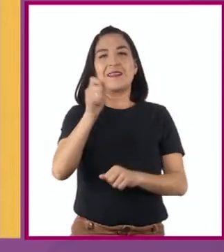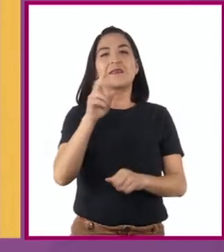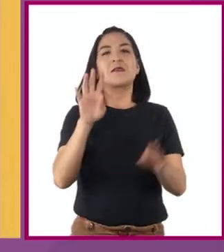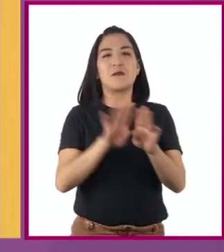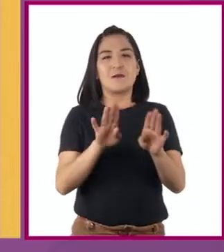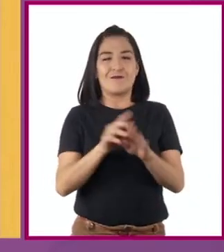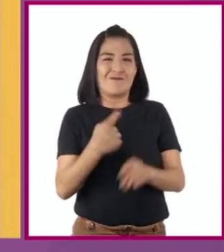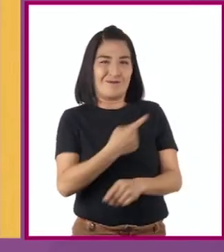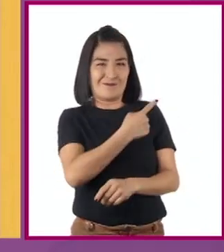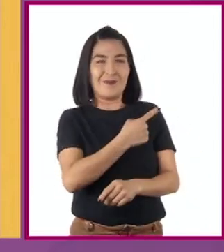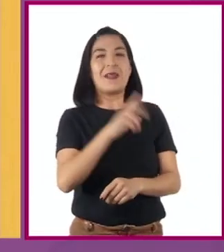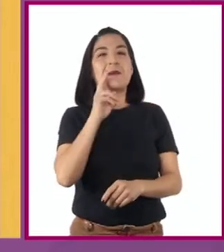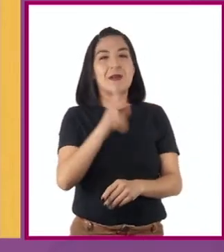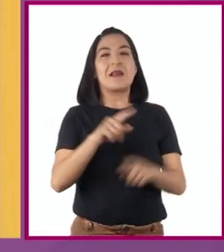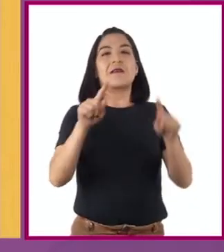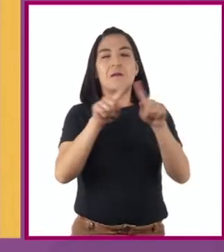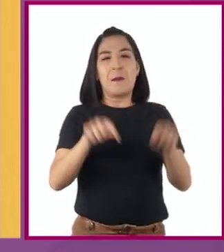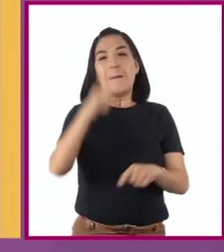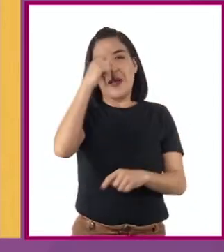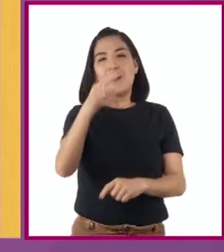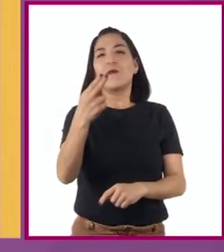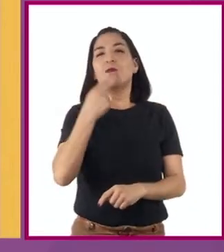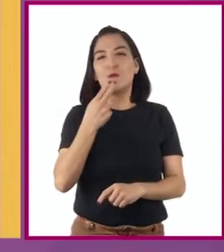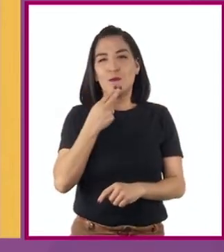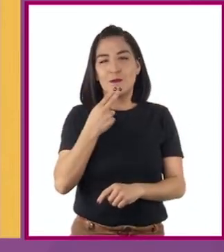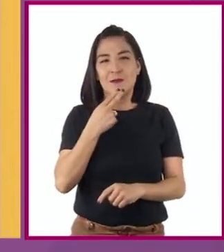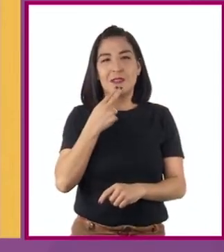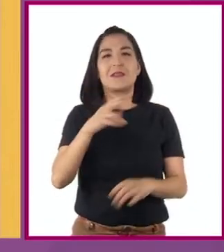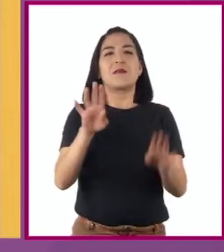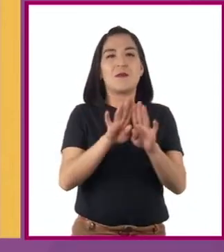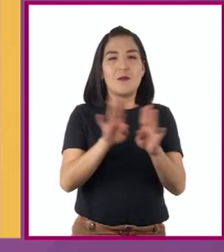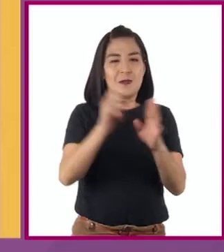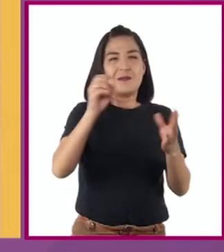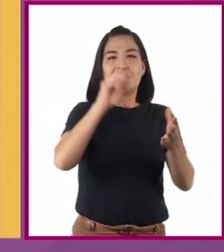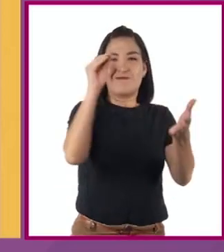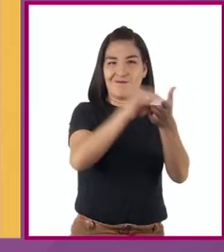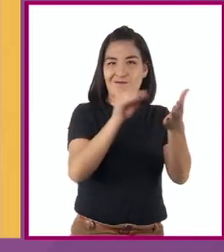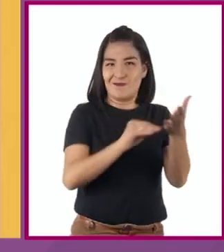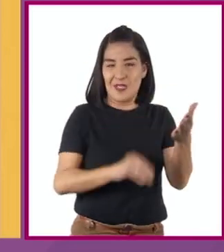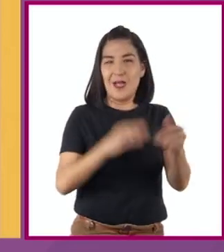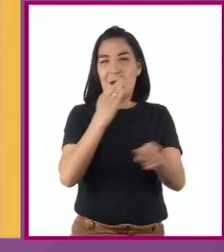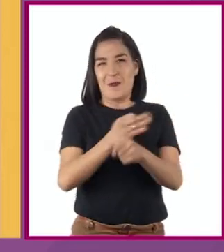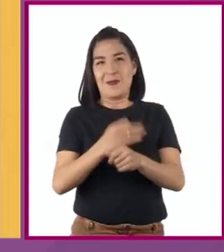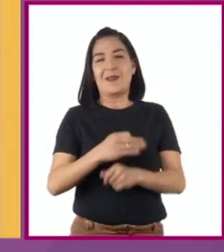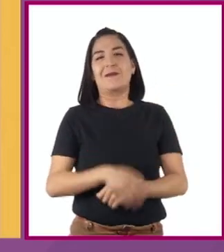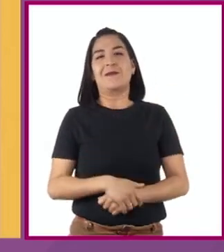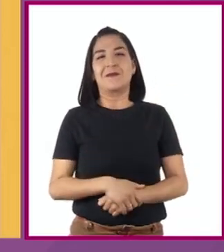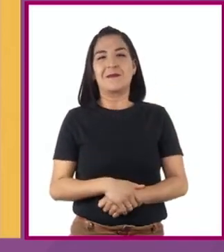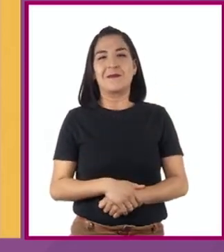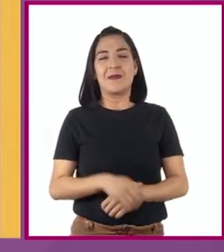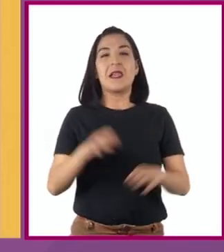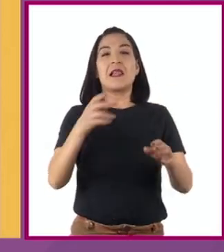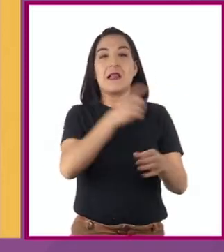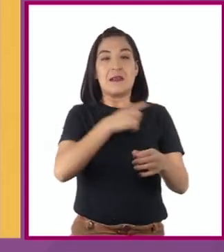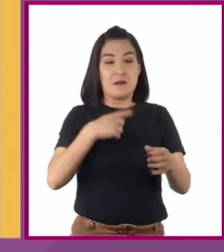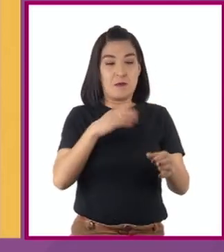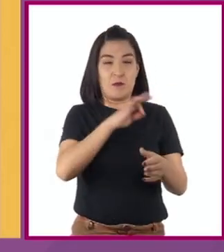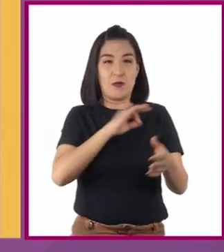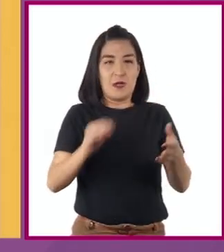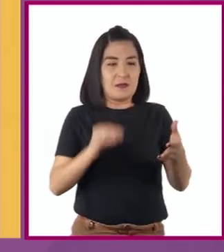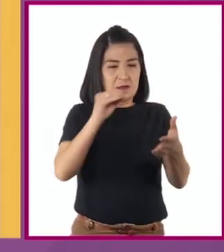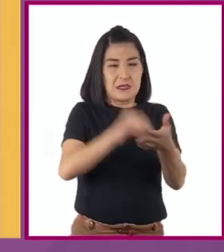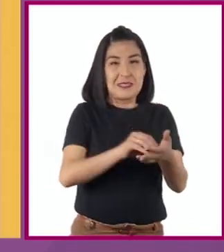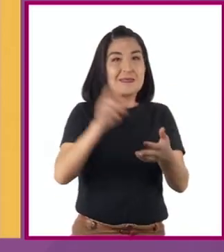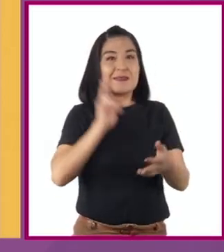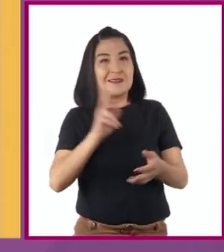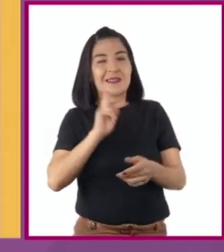una tabla es útil para organizarlos y sistematizarlos como se muestra. Colocamos los posibles valores